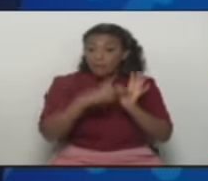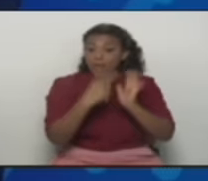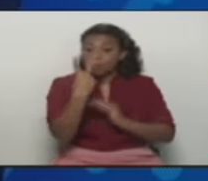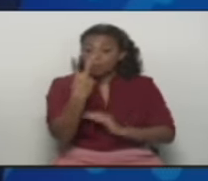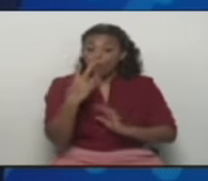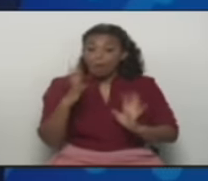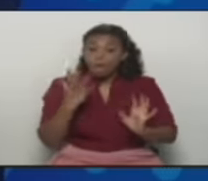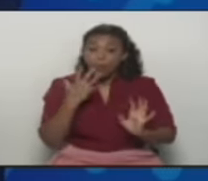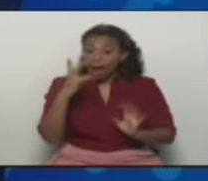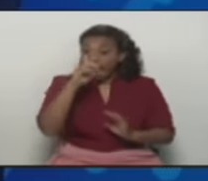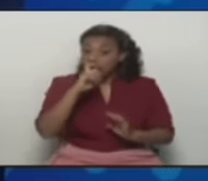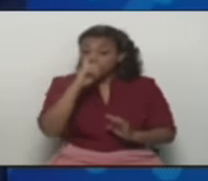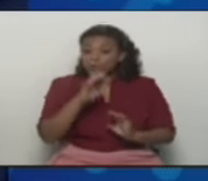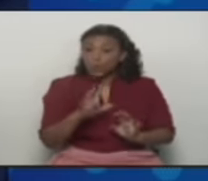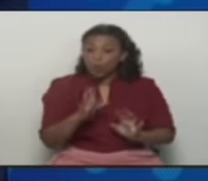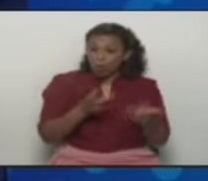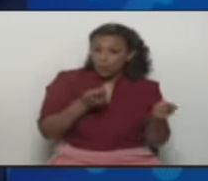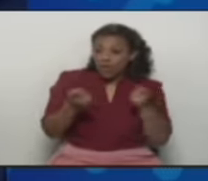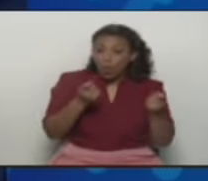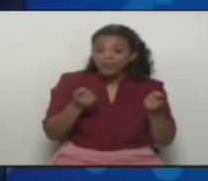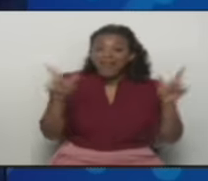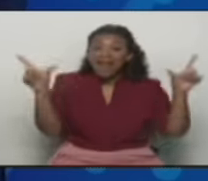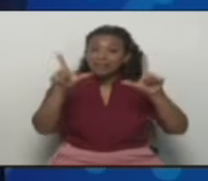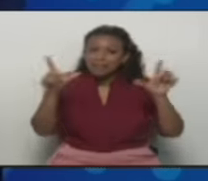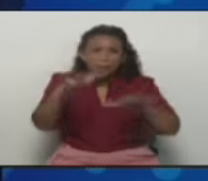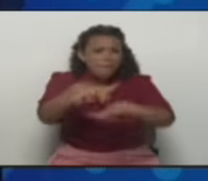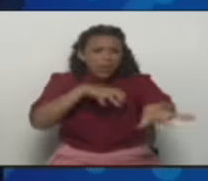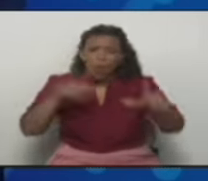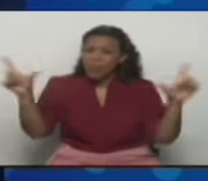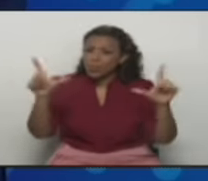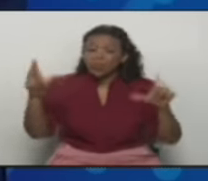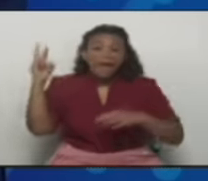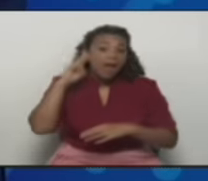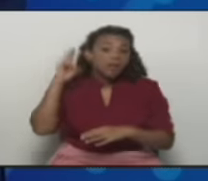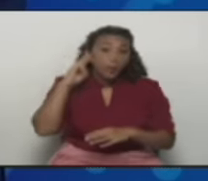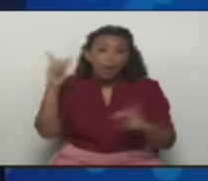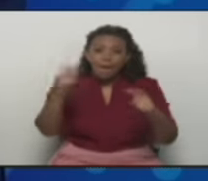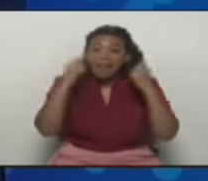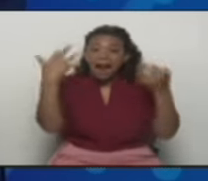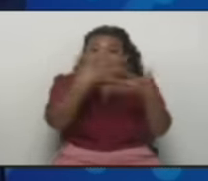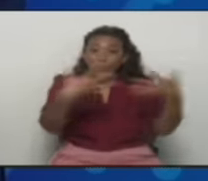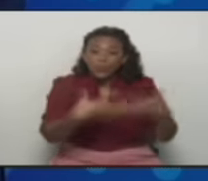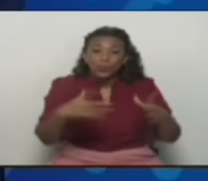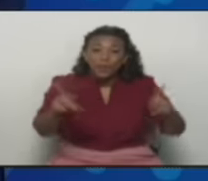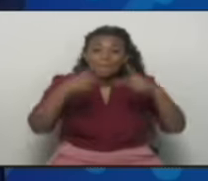Pero lo dominante era la televisión, la radio y la prensa escrita.